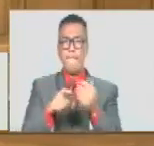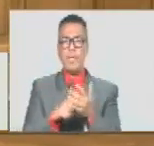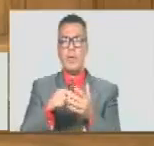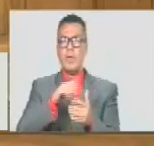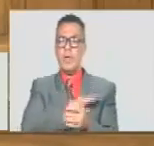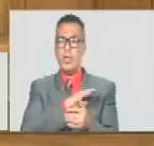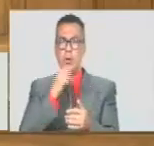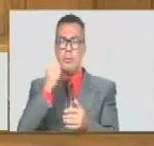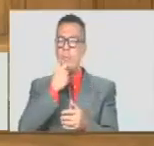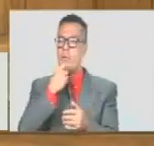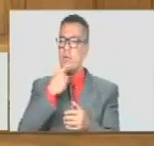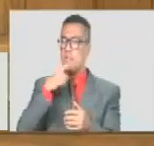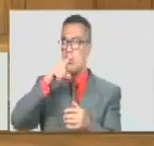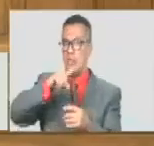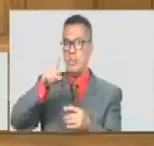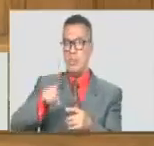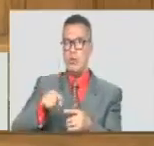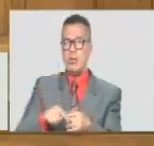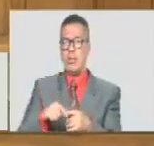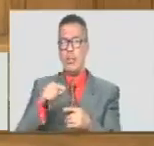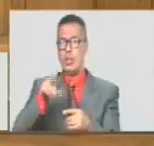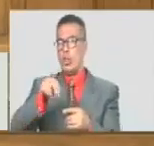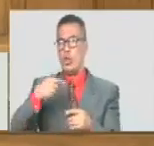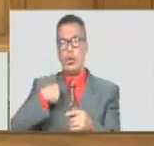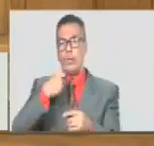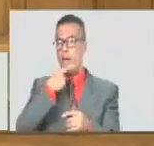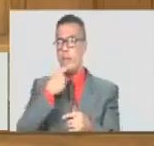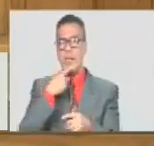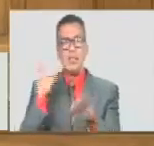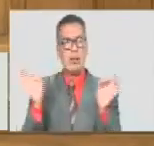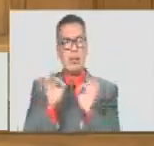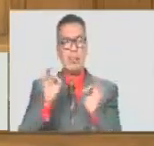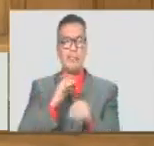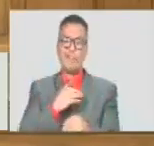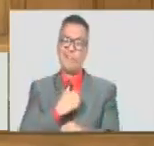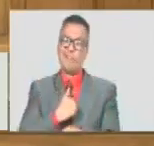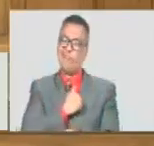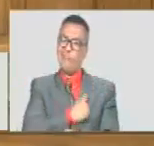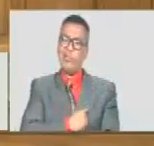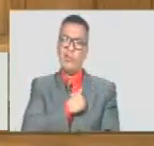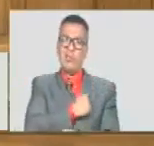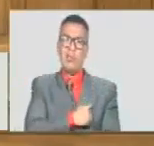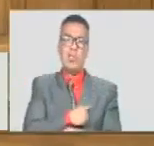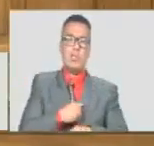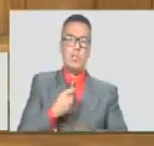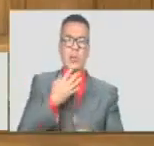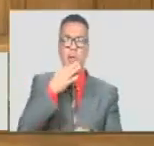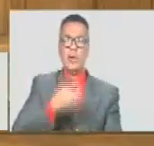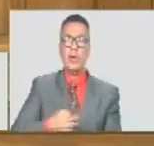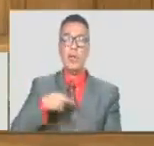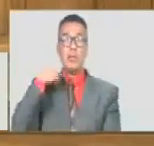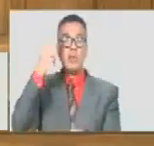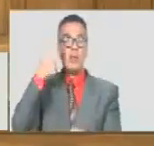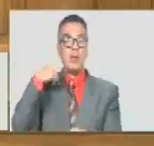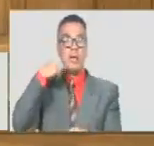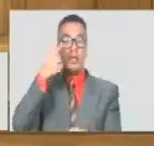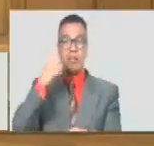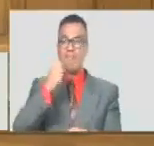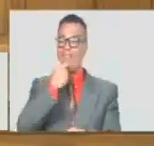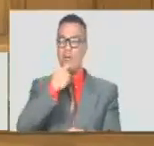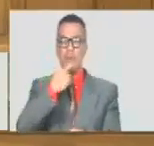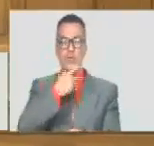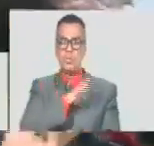de belleza es la que está impuesta, entonces yo no soy bella. Lo siento mucho, yo soy súper hermosa, una mujer negra, indígena,